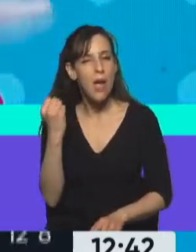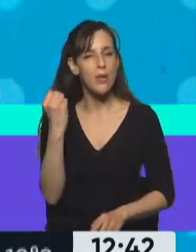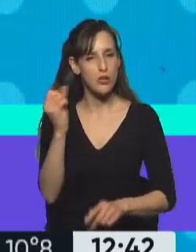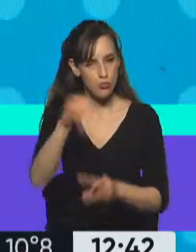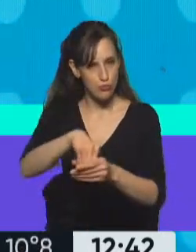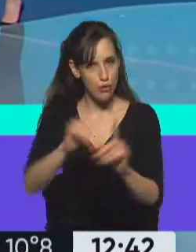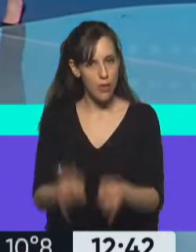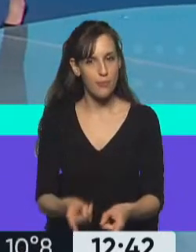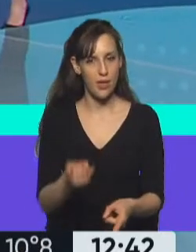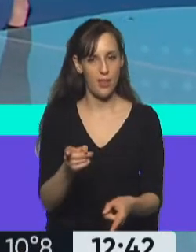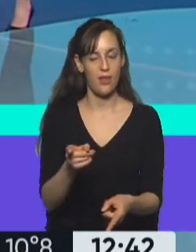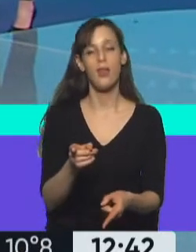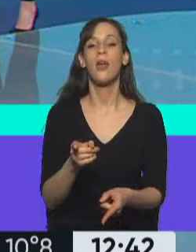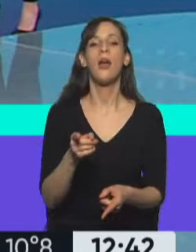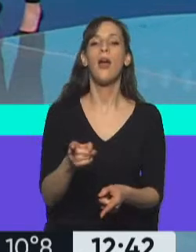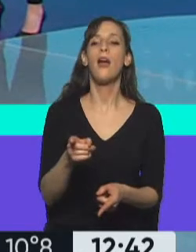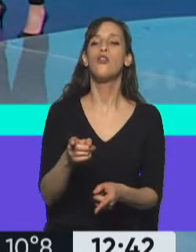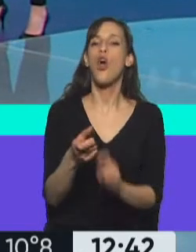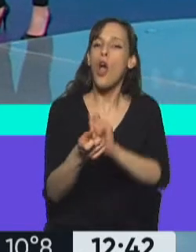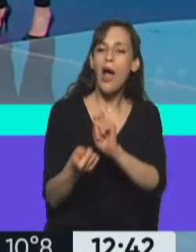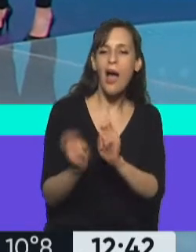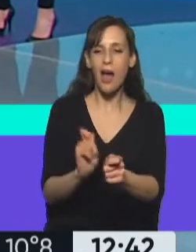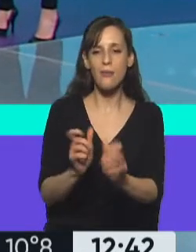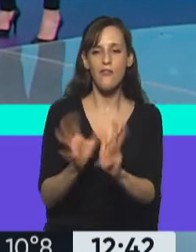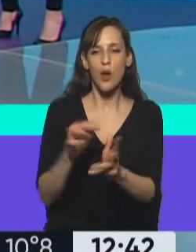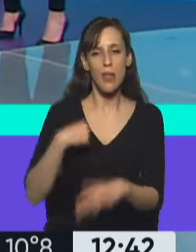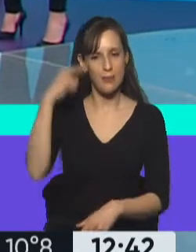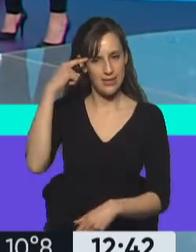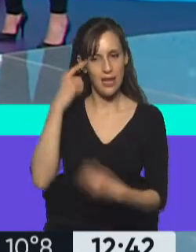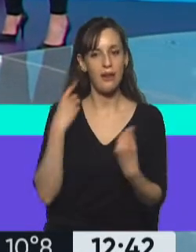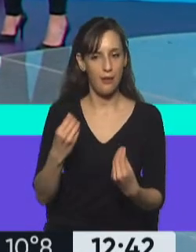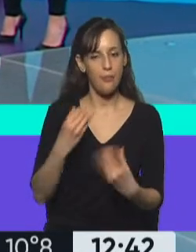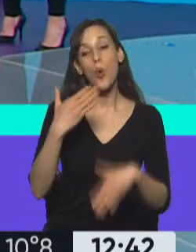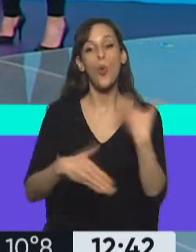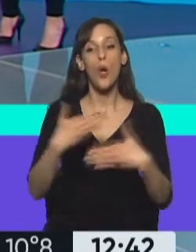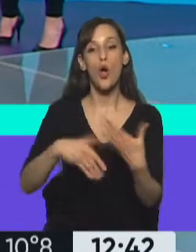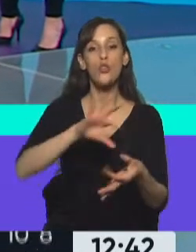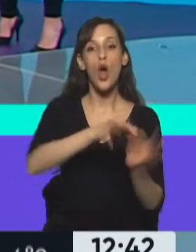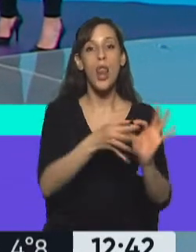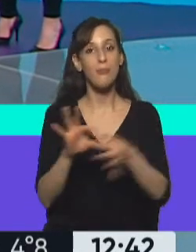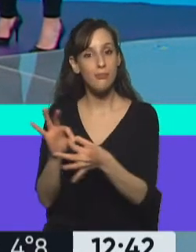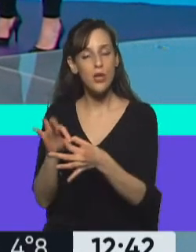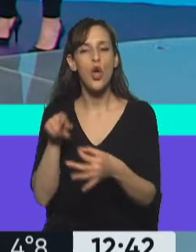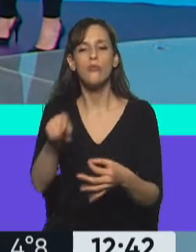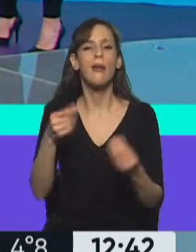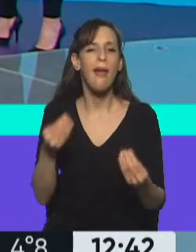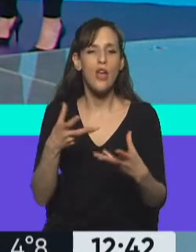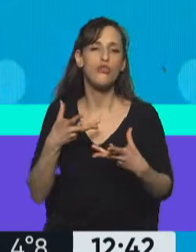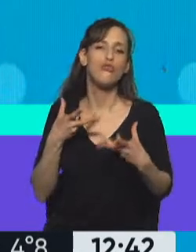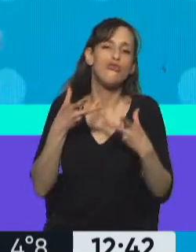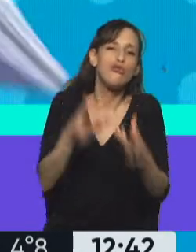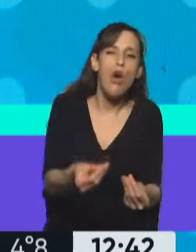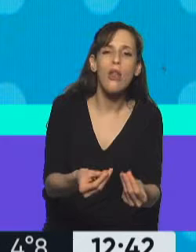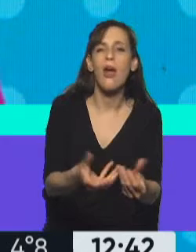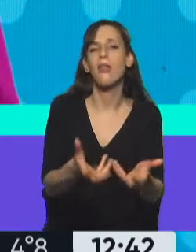de participación, de números, pero sí con un cambio en la lógica. Fueron unos Juegos Olímpicos donde se vio una relación de solidaridad, de compañerismo